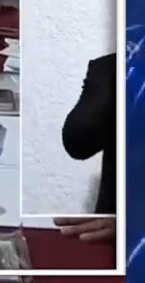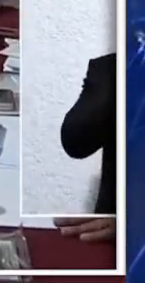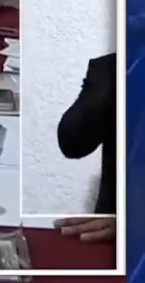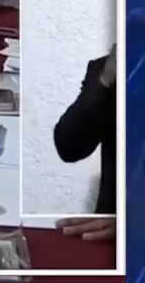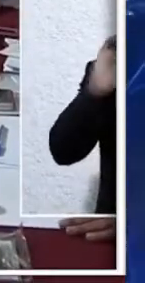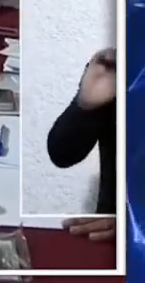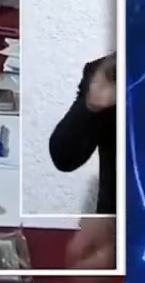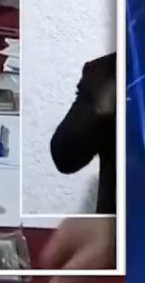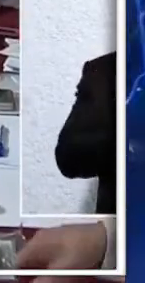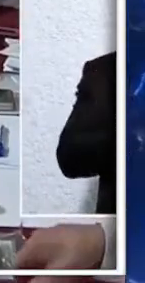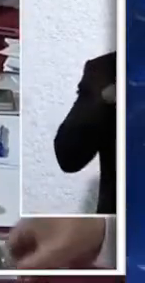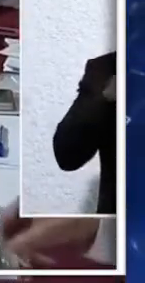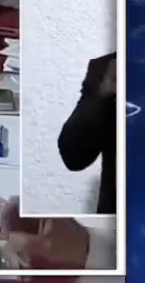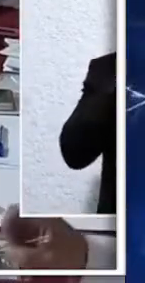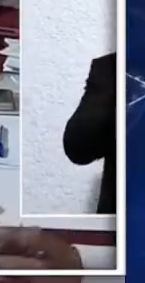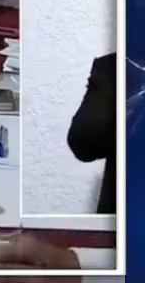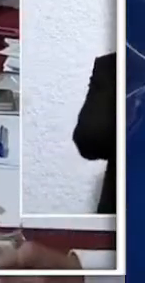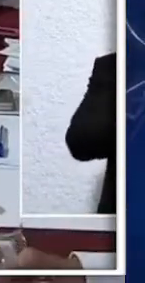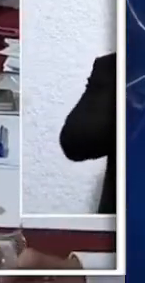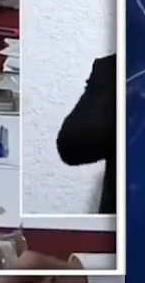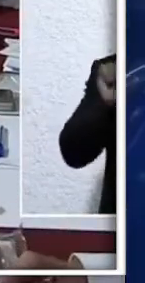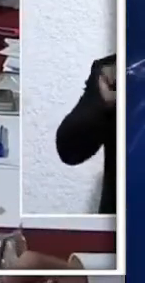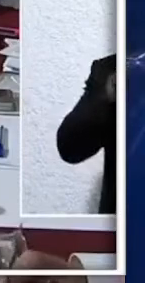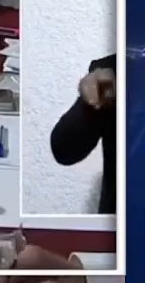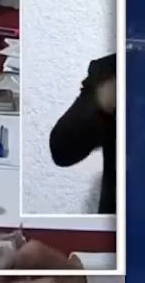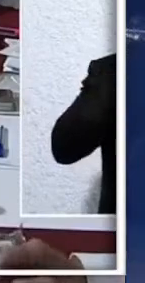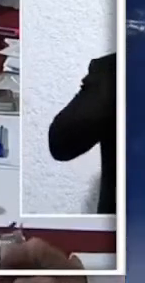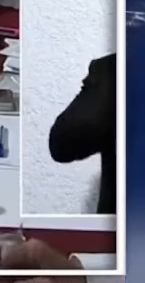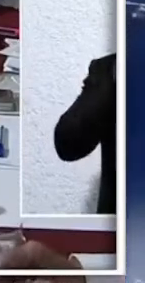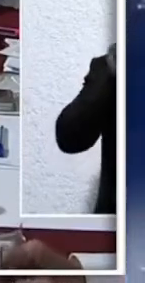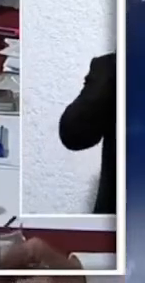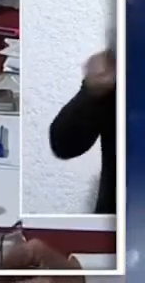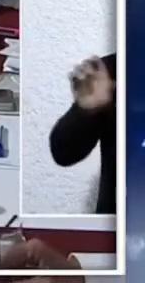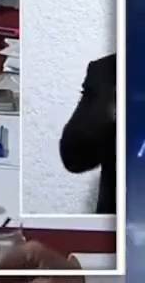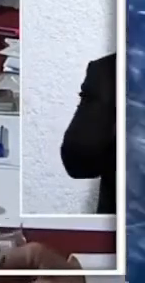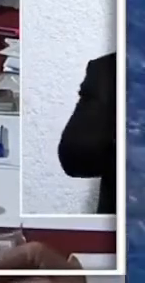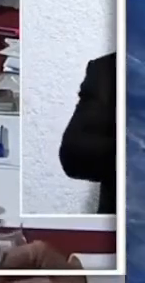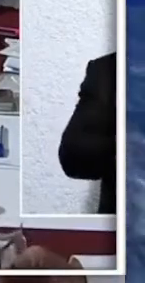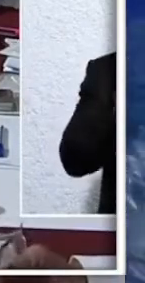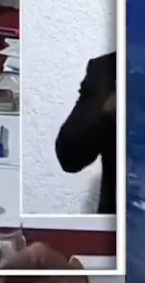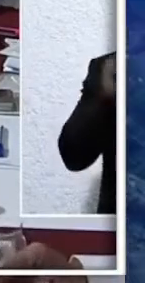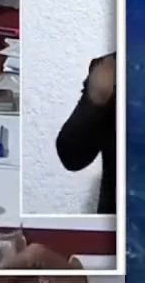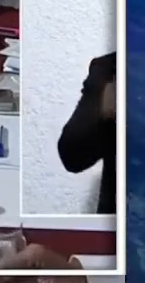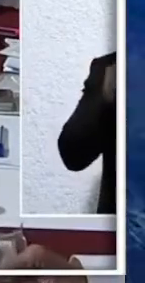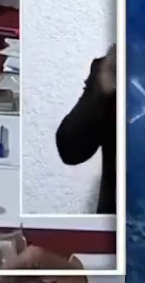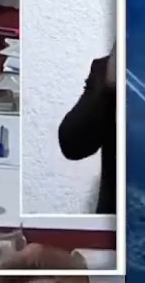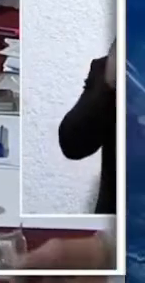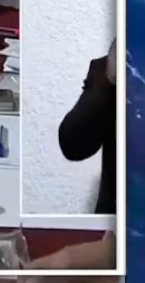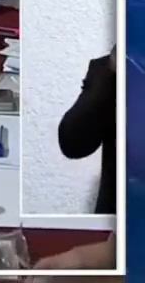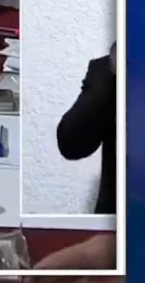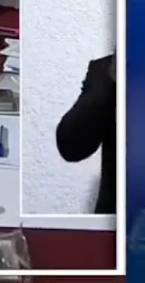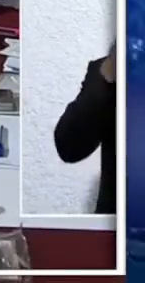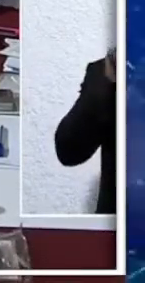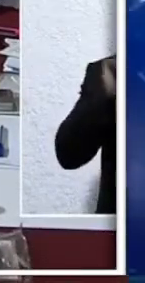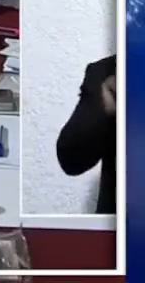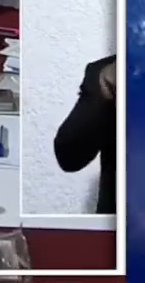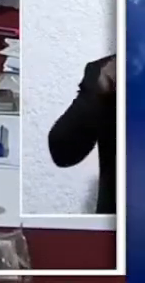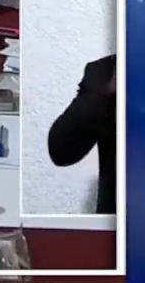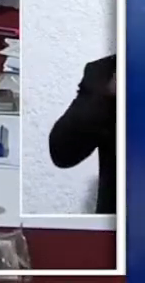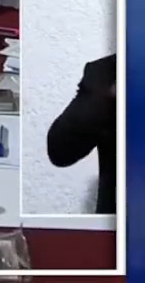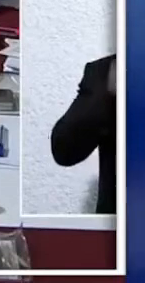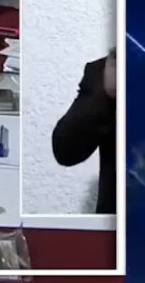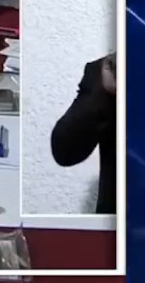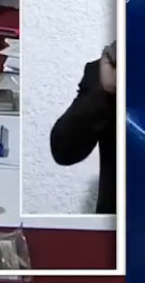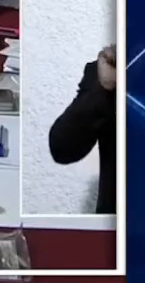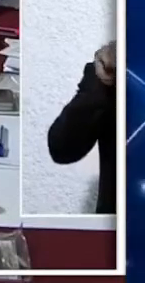Efectivamente, cuando se empezó a hablar de la revocación de mandato, toda la oposición decía, sí, lo vamos a sacar en el 2022, bla, bla, bla, bla.